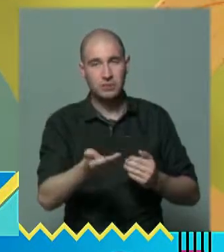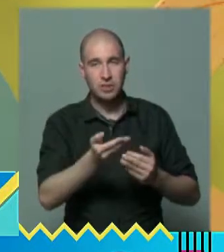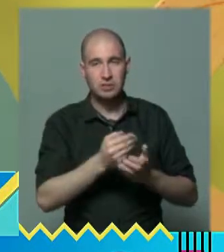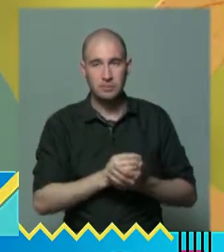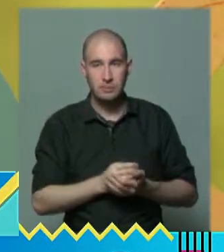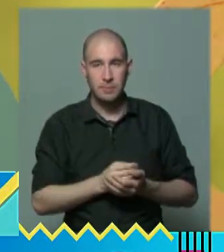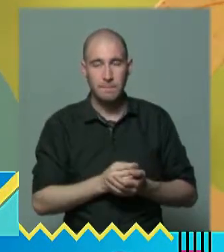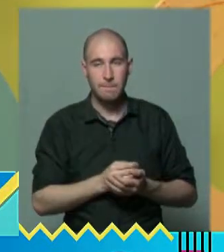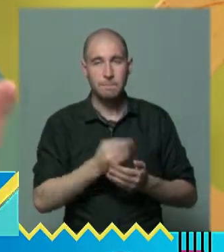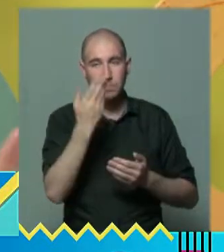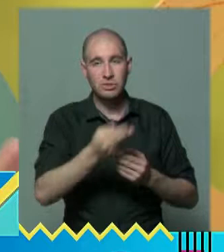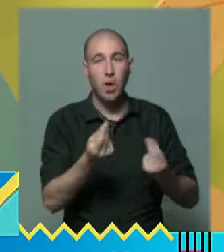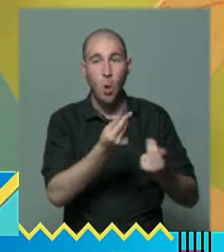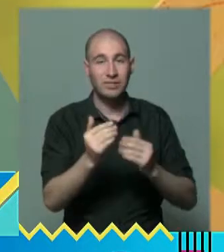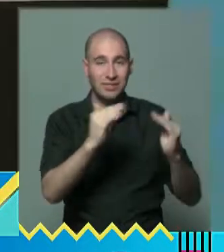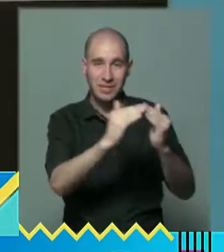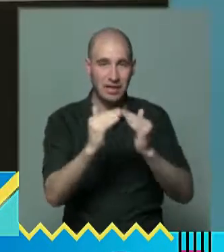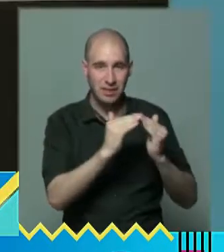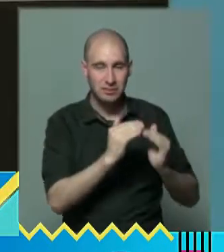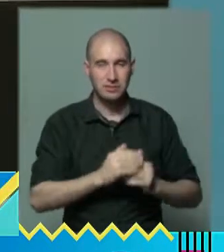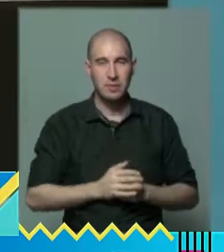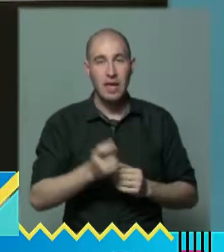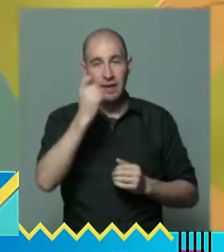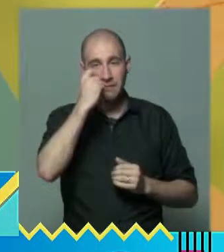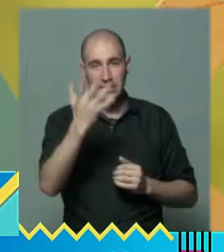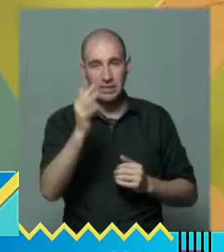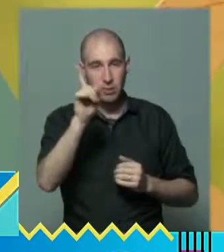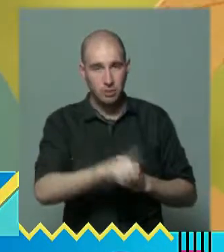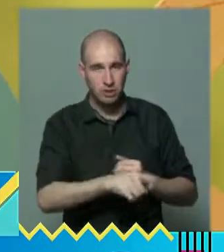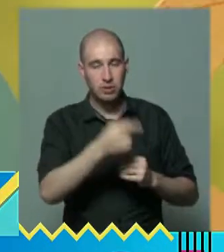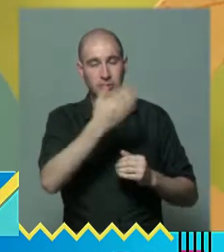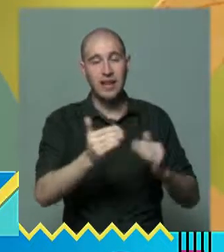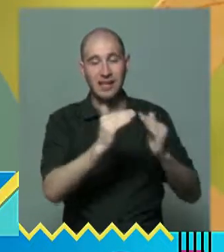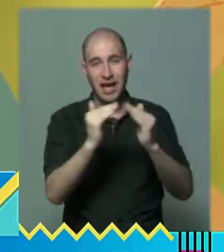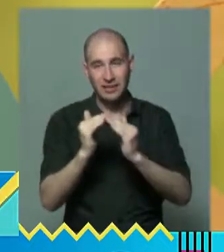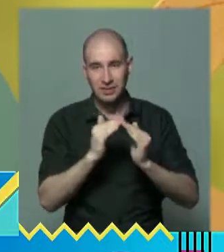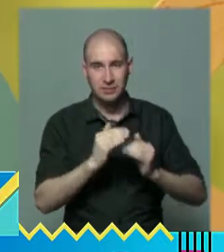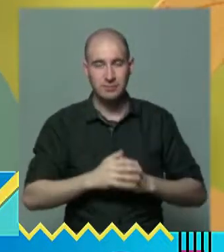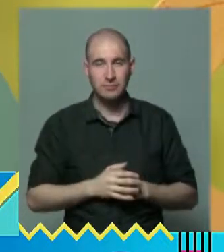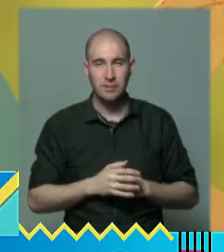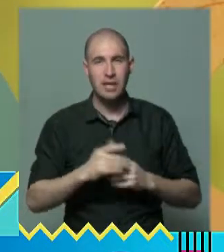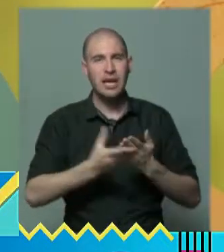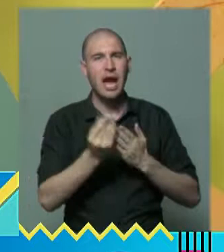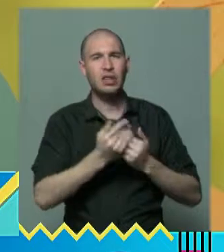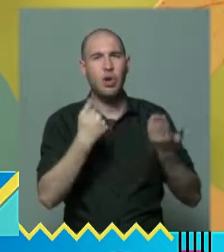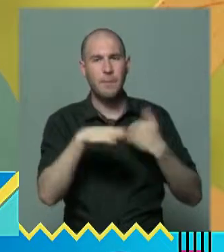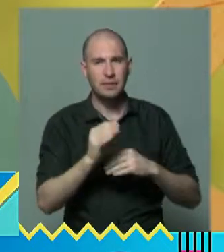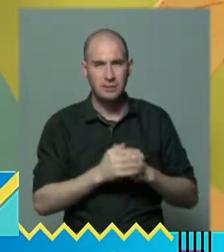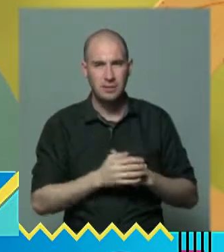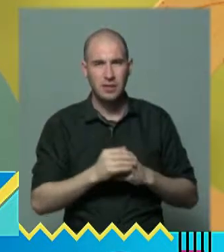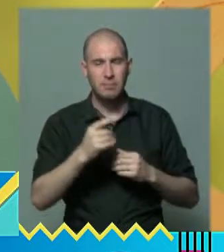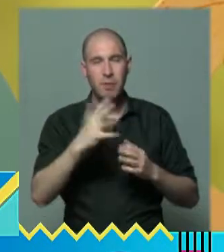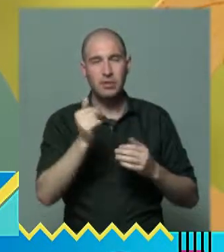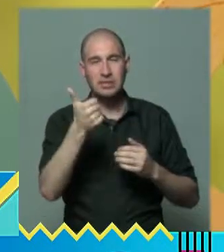de usuarios residenciales, el 25% de los usuarios residenciales que más consume más